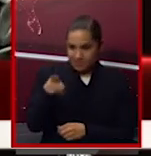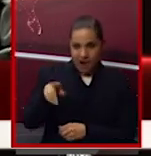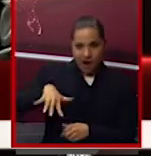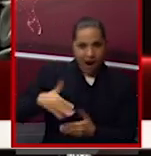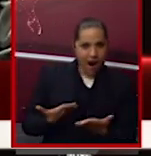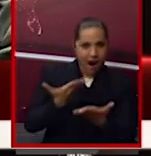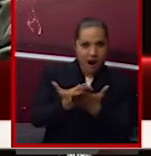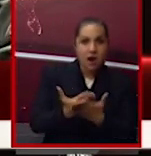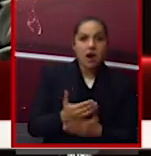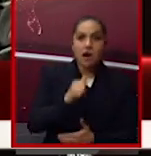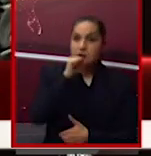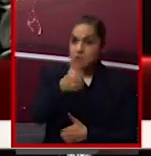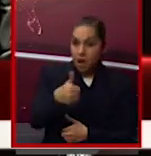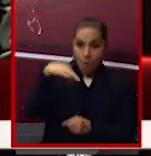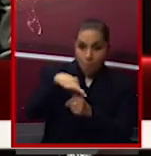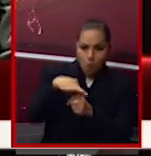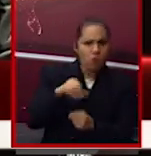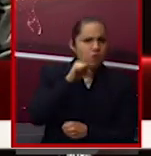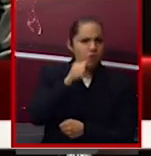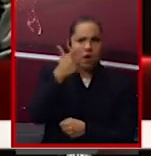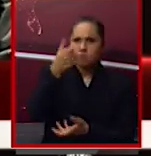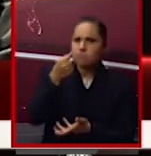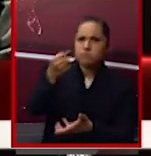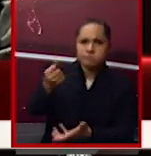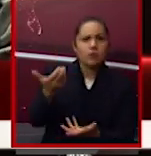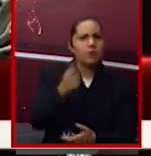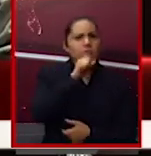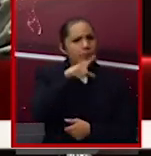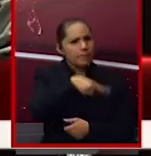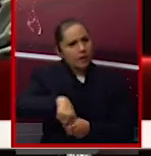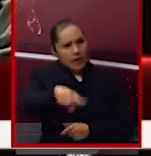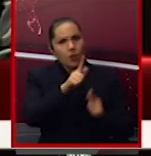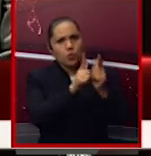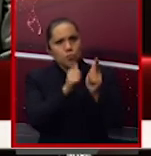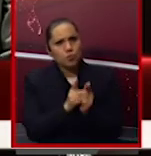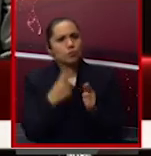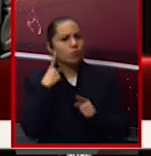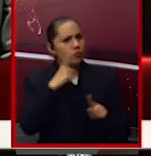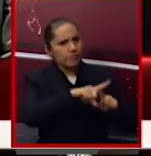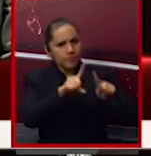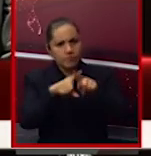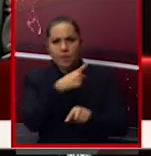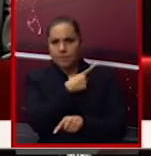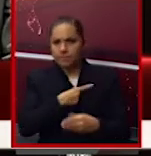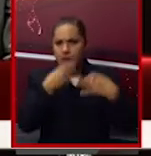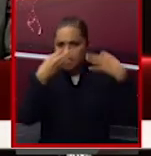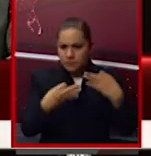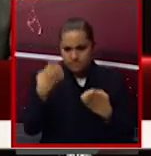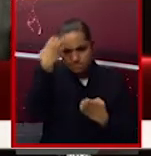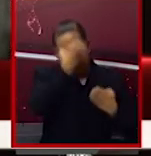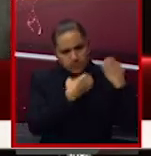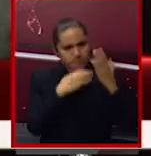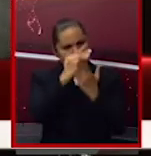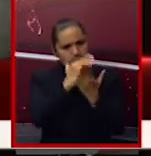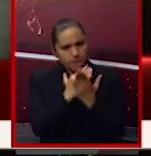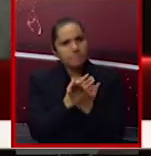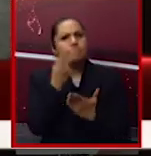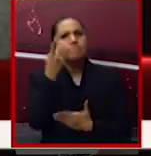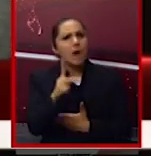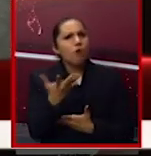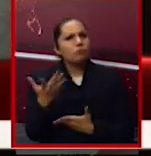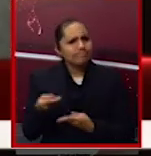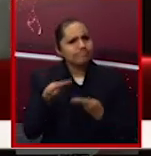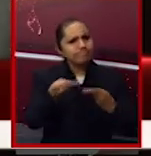tantas de diferentes grupos parlamentarios y, sin embargo, las mantienen intencionalmente en la